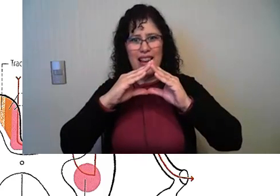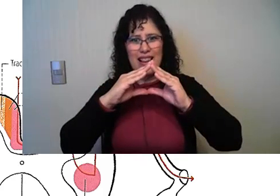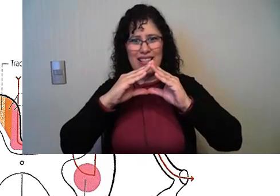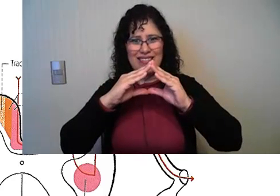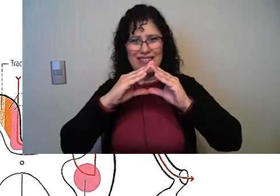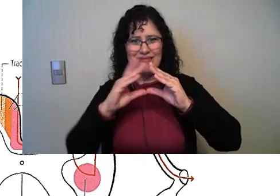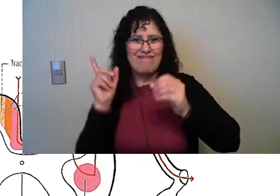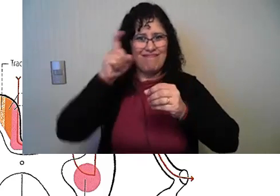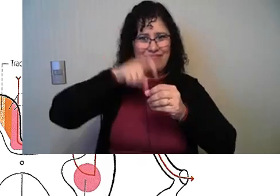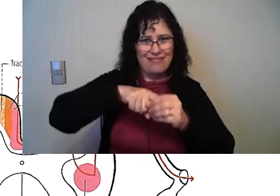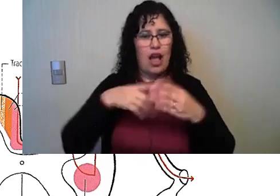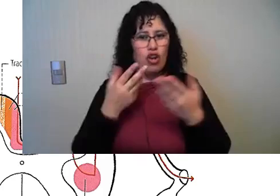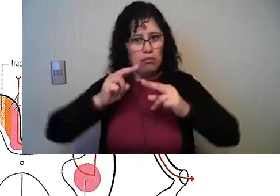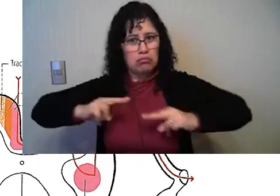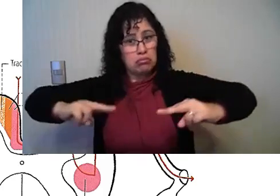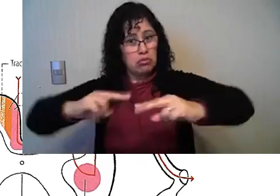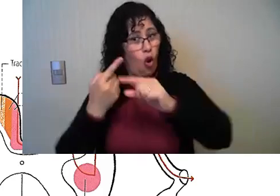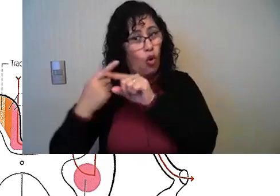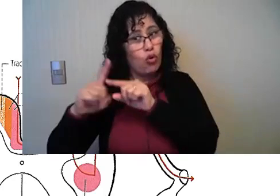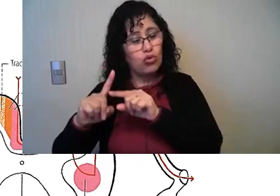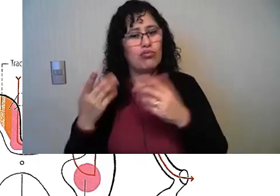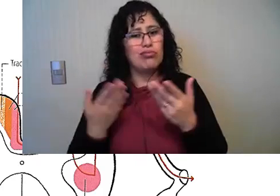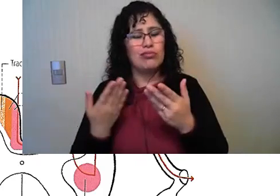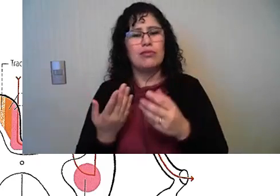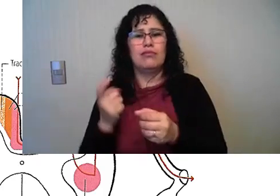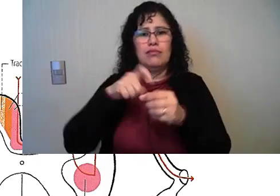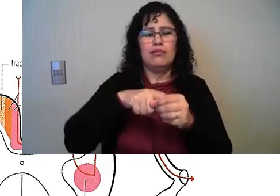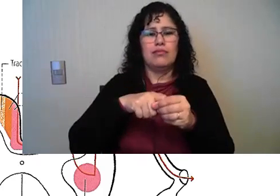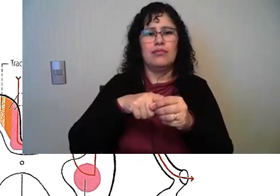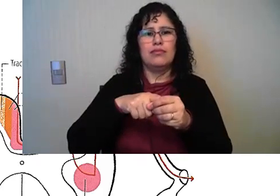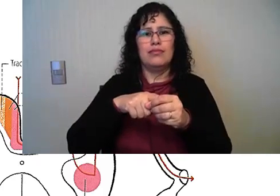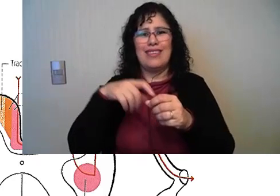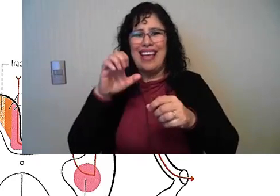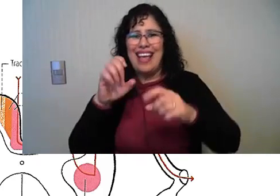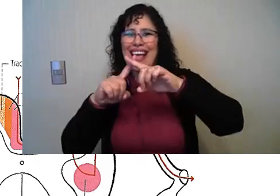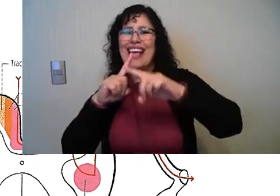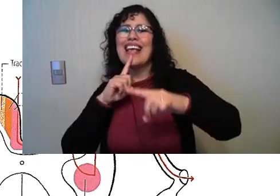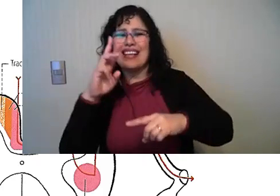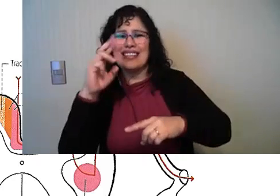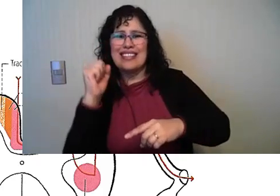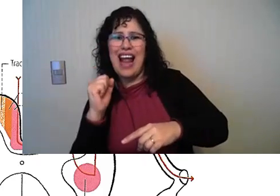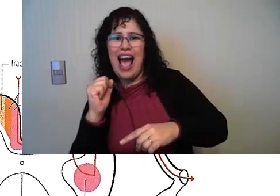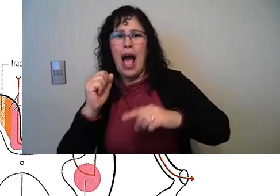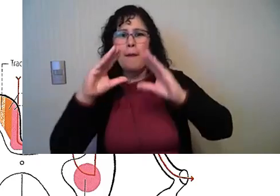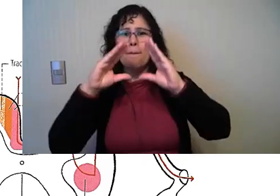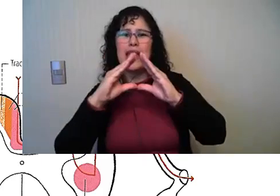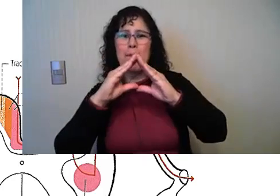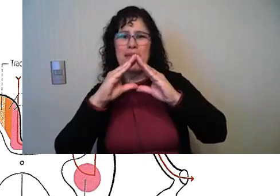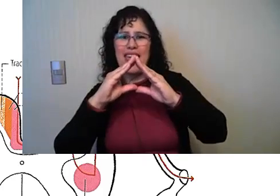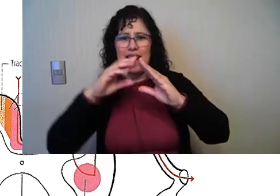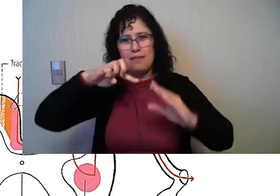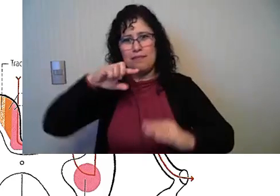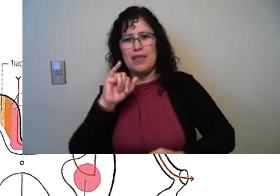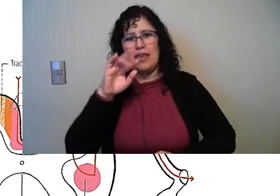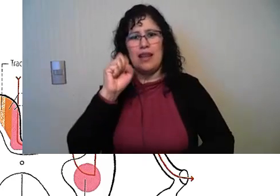de los tractos forman parte del sistema extrapiramidal. Así lo van a encontrar en la literatura.